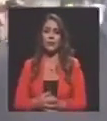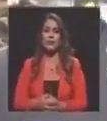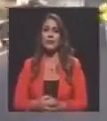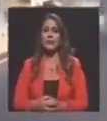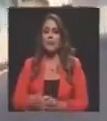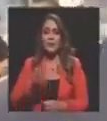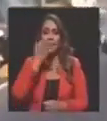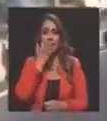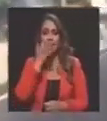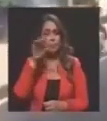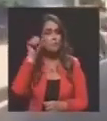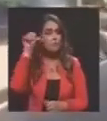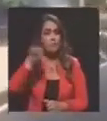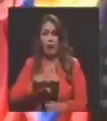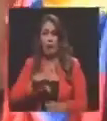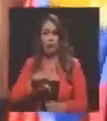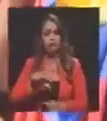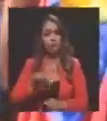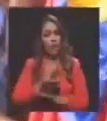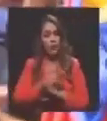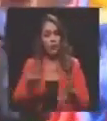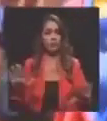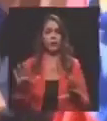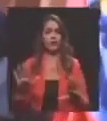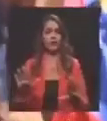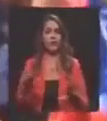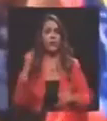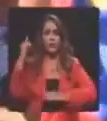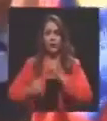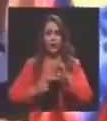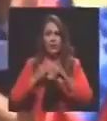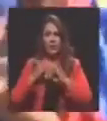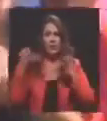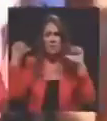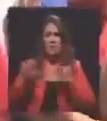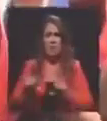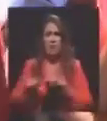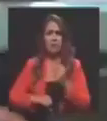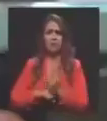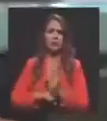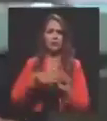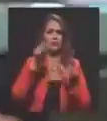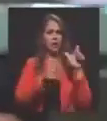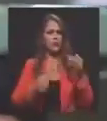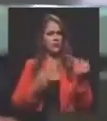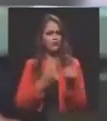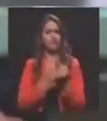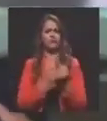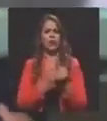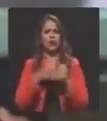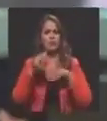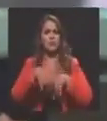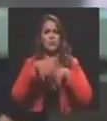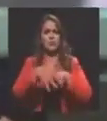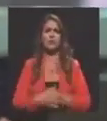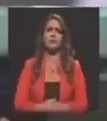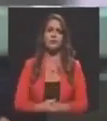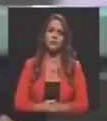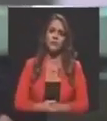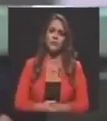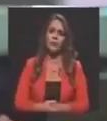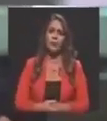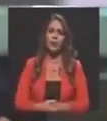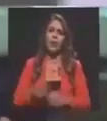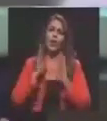ampara el terrorismo internacional debe caer y que es momento para que el pueblo venezolano luche por su patria. No hay mal que dure 100